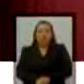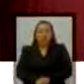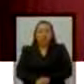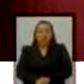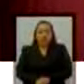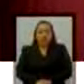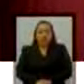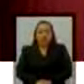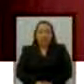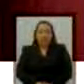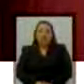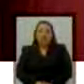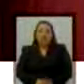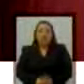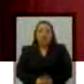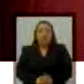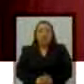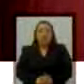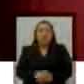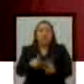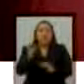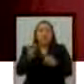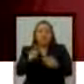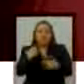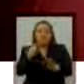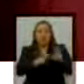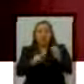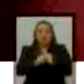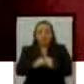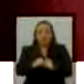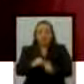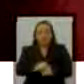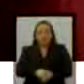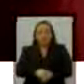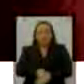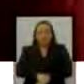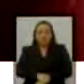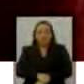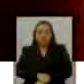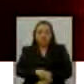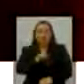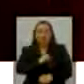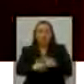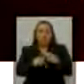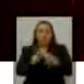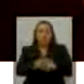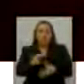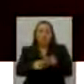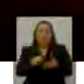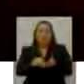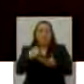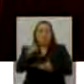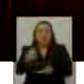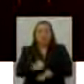y ejecución presupuestal. Estamos en coordinaciones con un organismo de las Naciones Unidas que va a hacer una